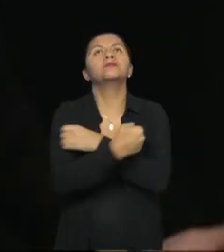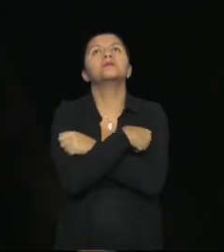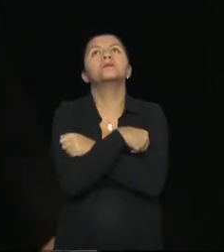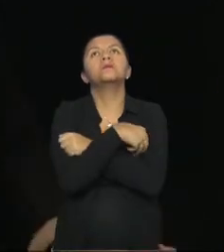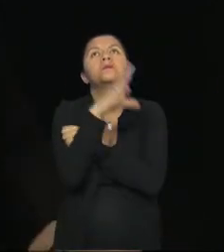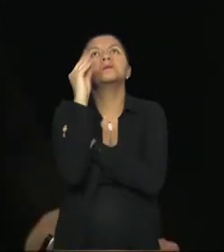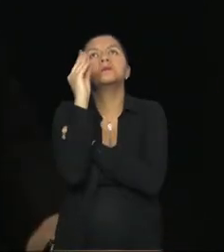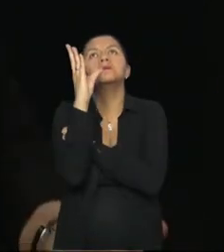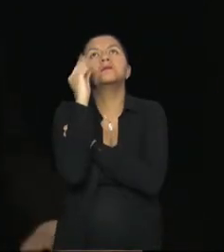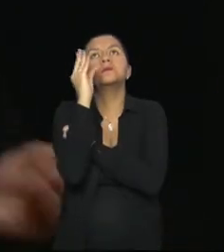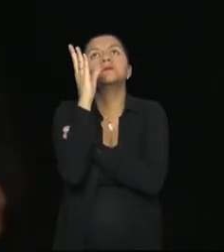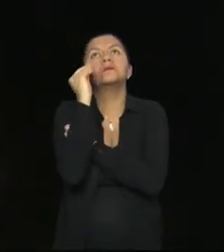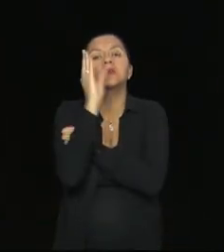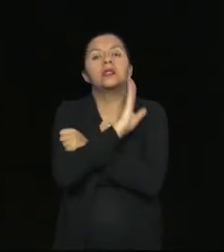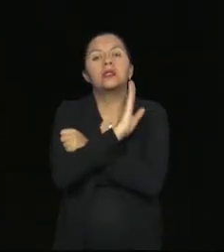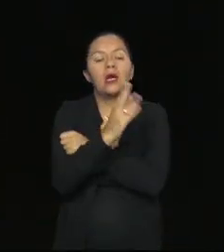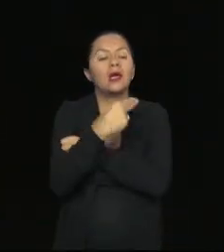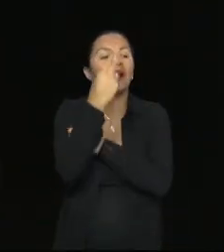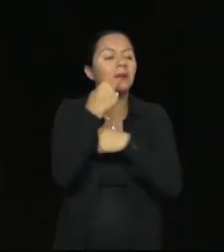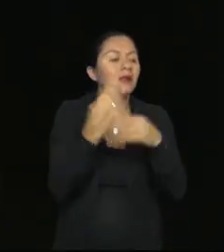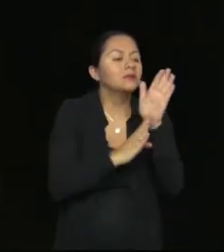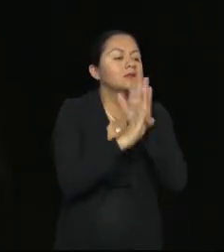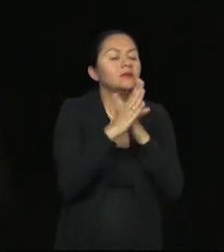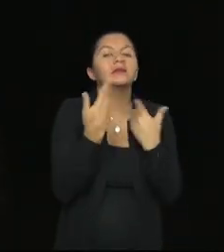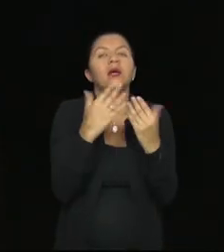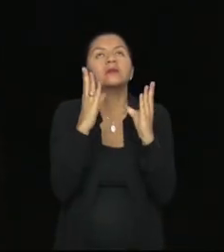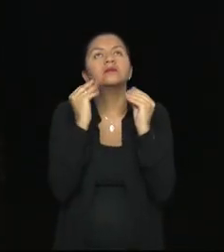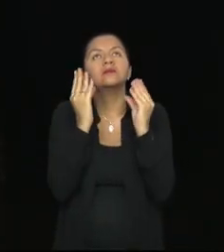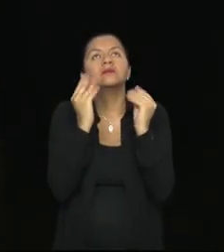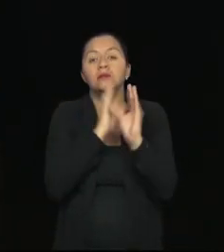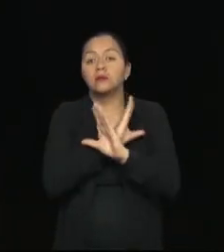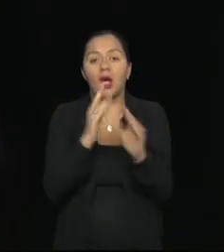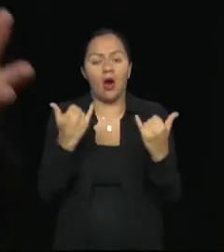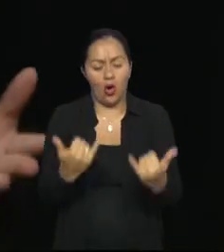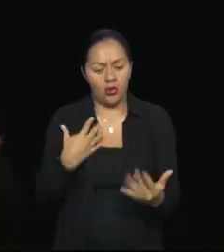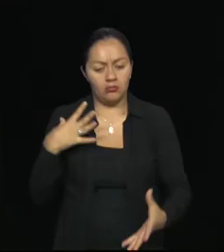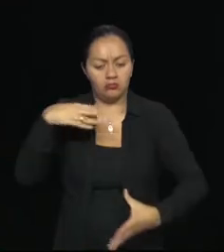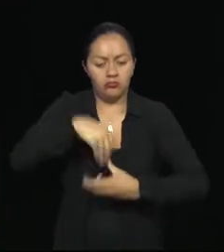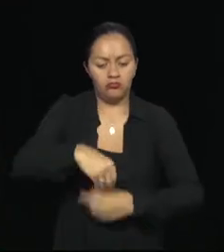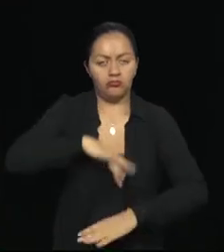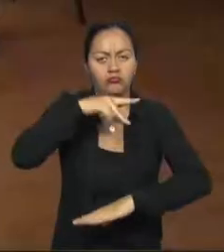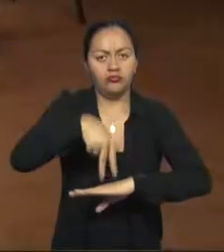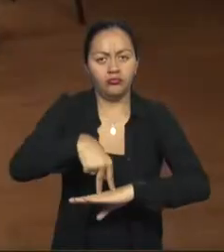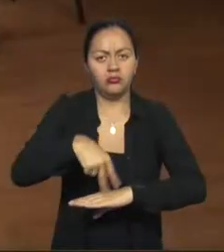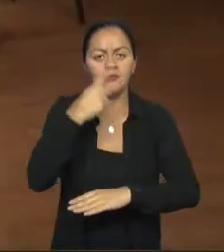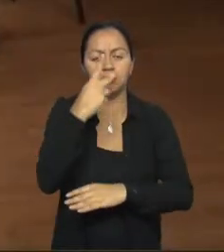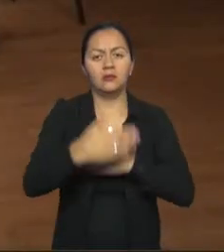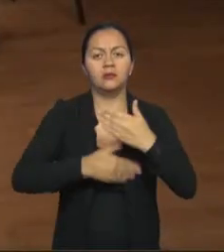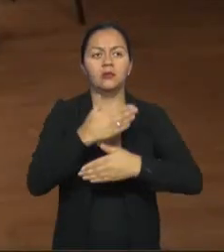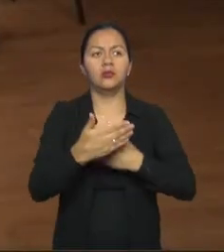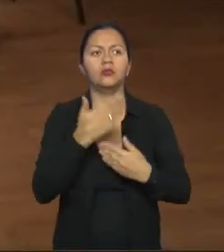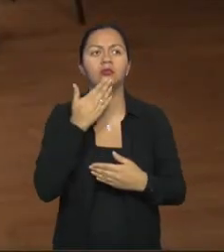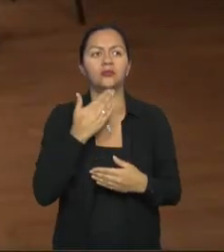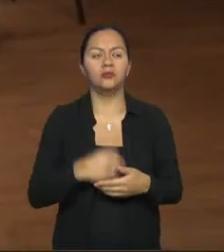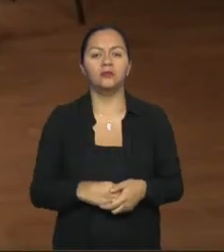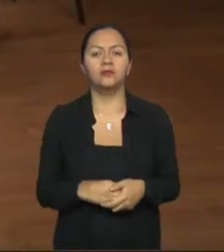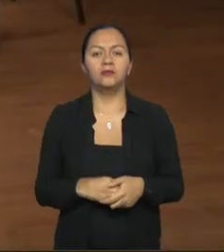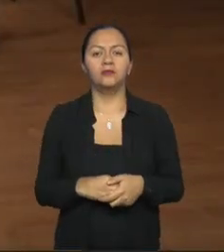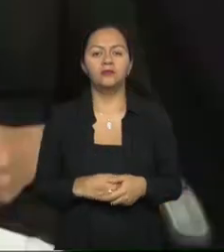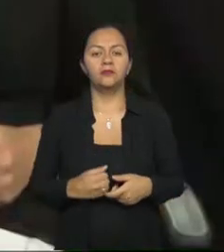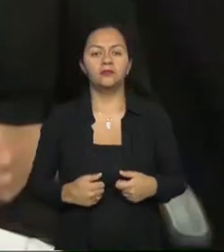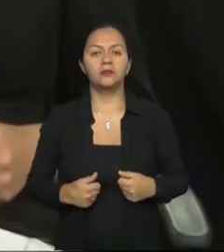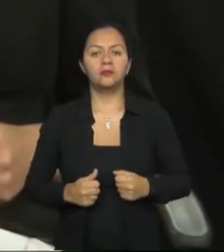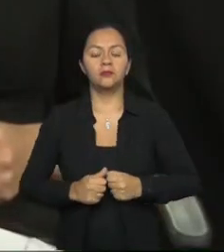fueron parte del proceso de rehabilitación, sino que ya son parte de un Congreso como un ponente que puede transferir, en este caso, la experiencia que han tenido. Por supuesto,